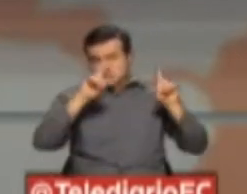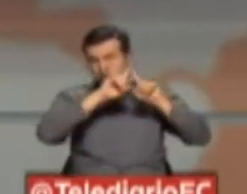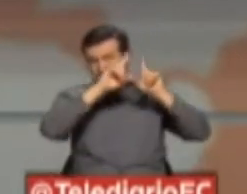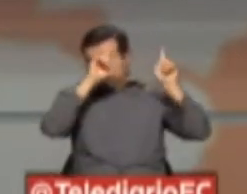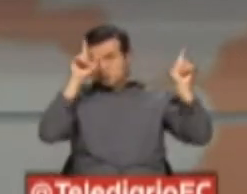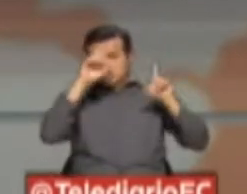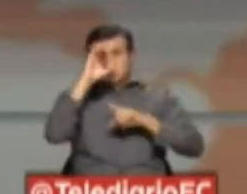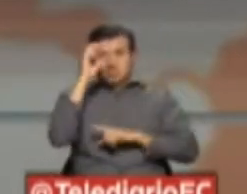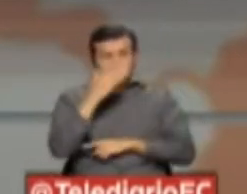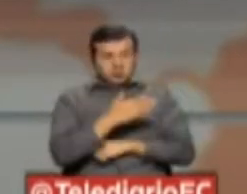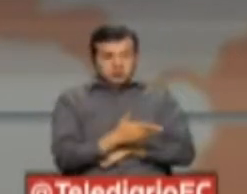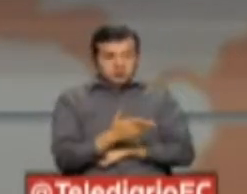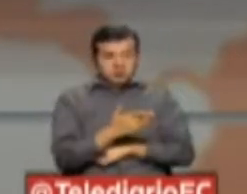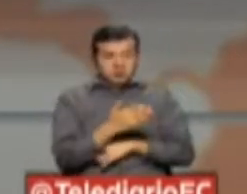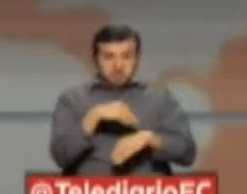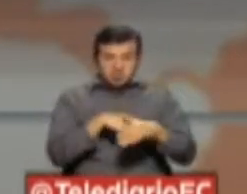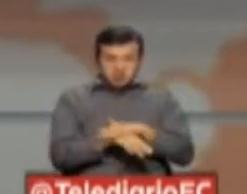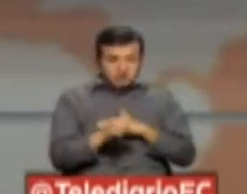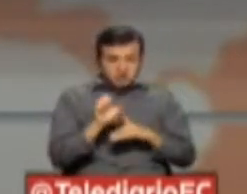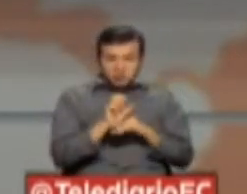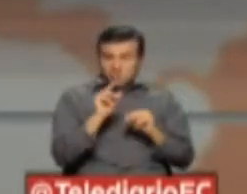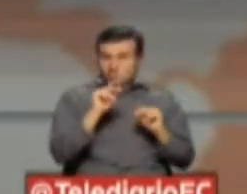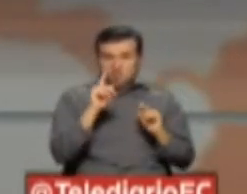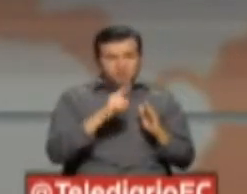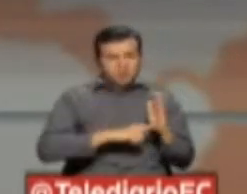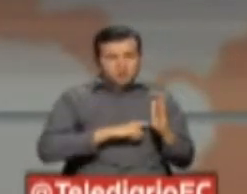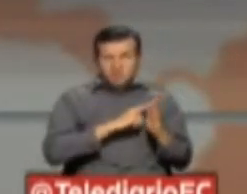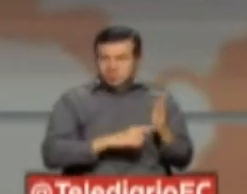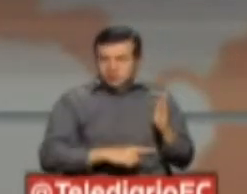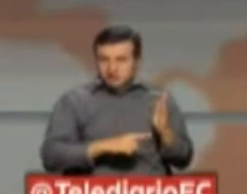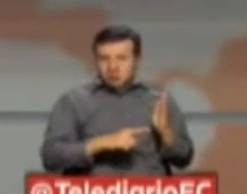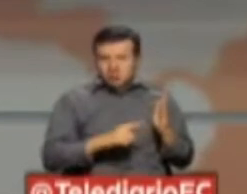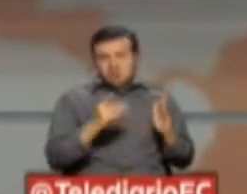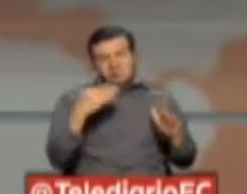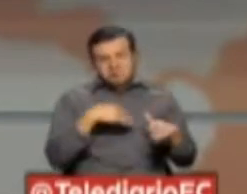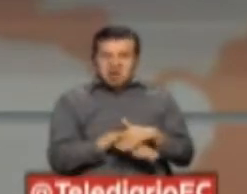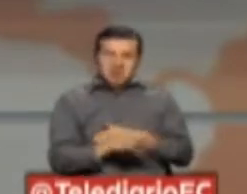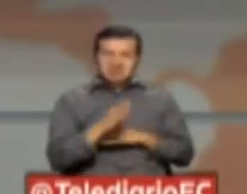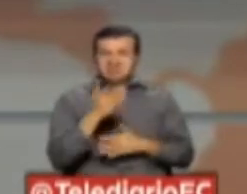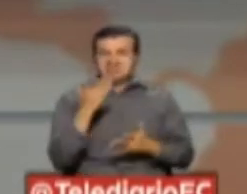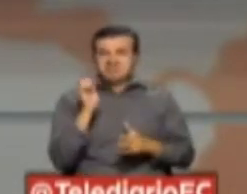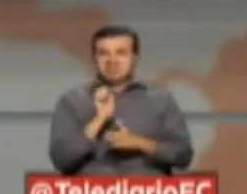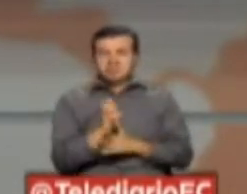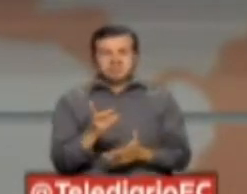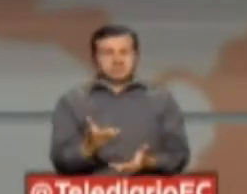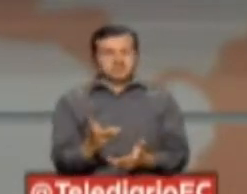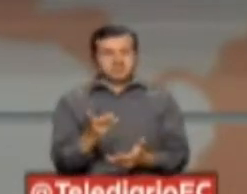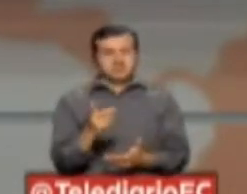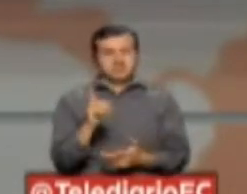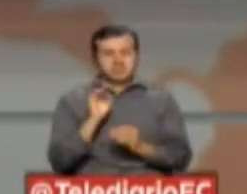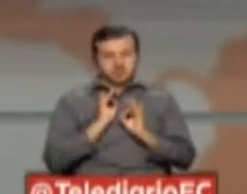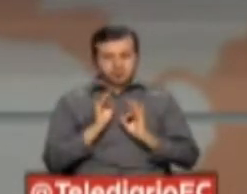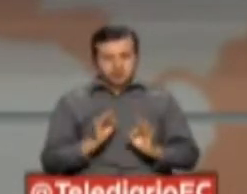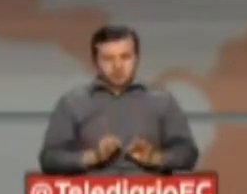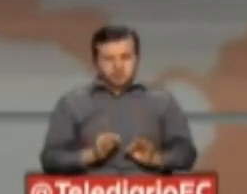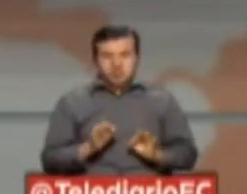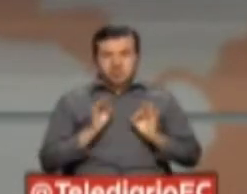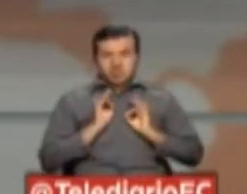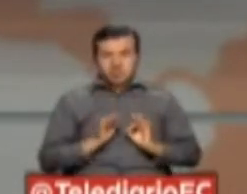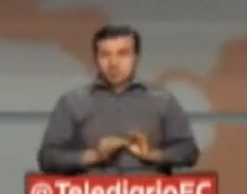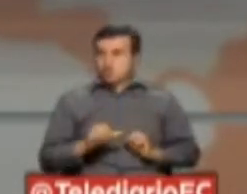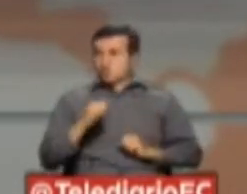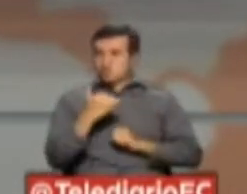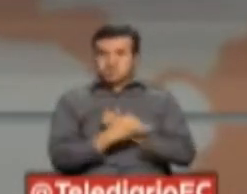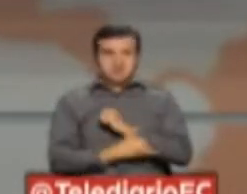colombiana no debía haber pasado siquiera la frontera y la pasó entonces ahí es cuando un conductor que es de otro que es de otro